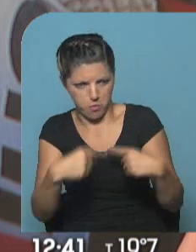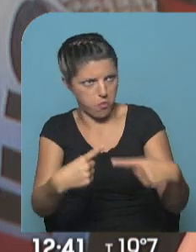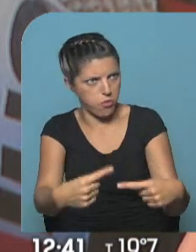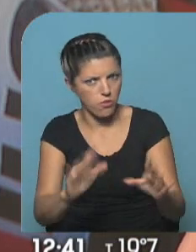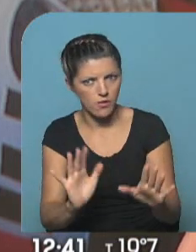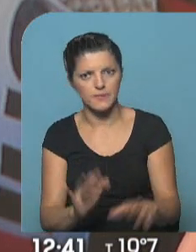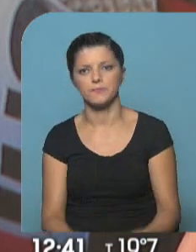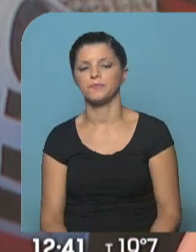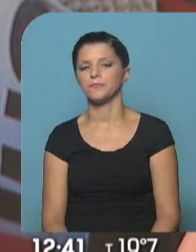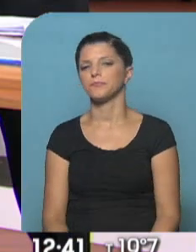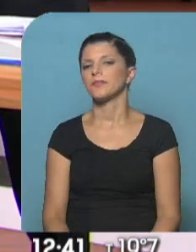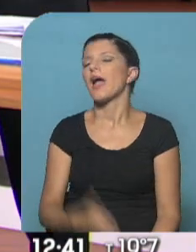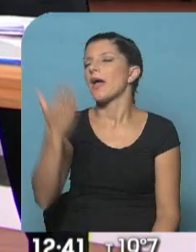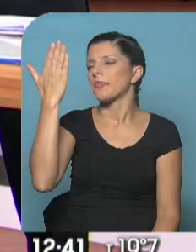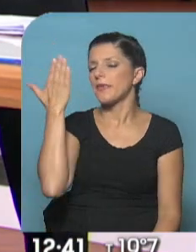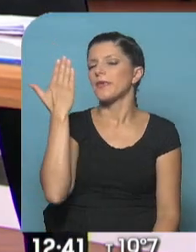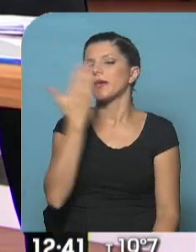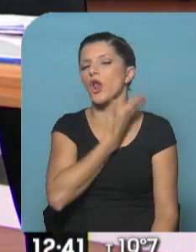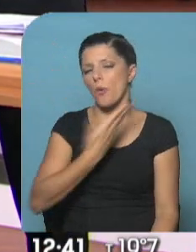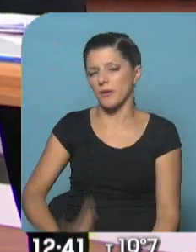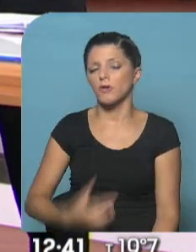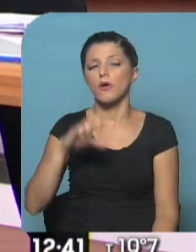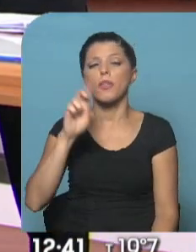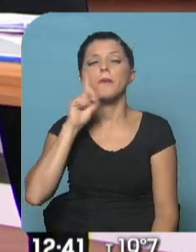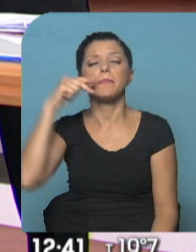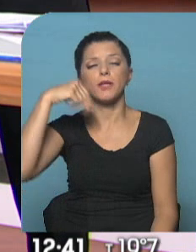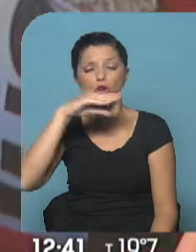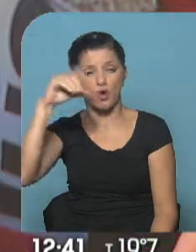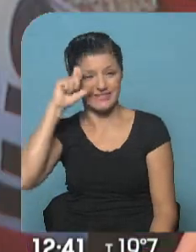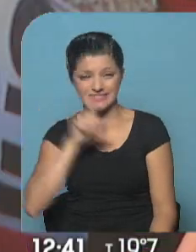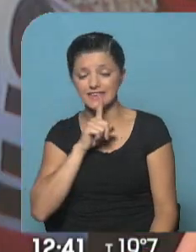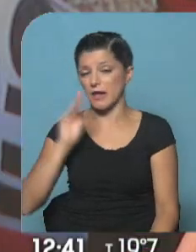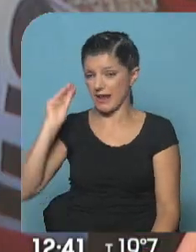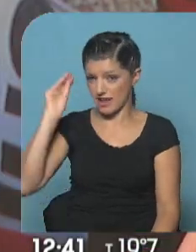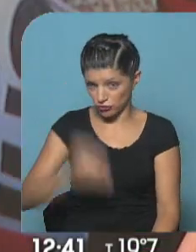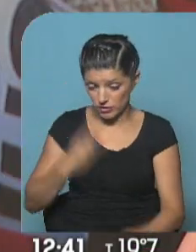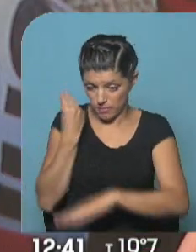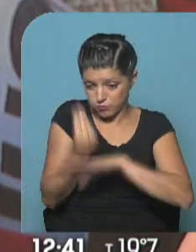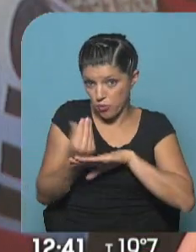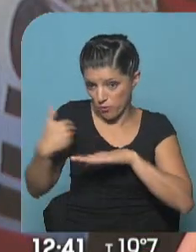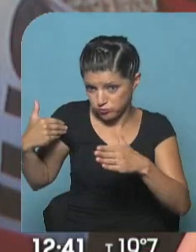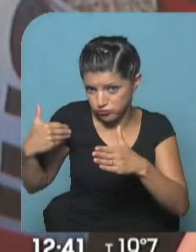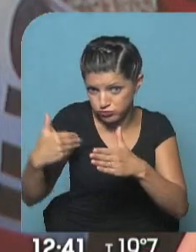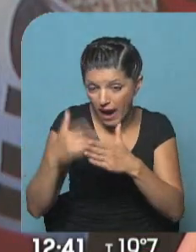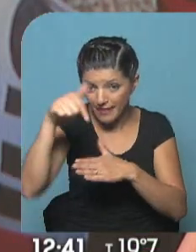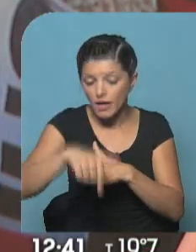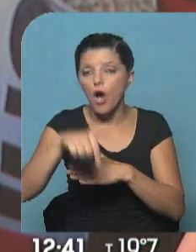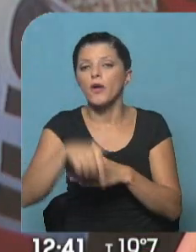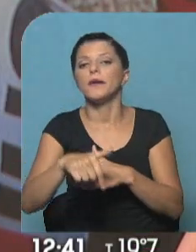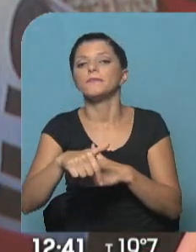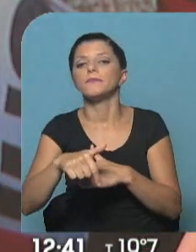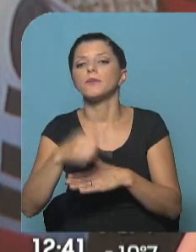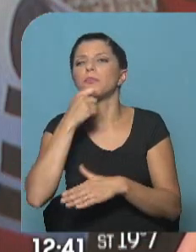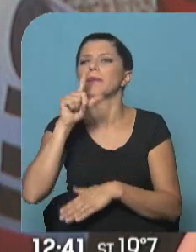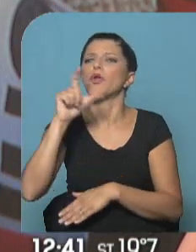las presidencias desde el final del pinochetismo hasta ahora tuvieron correcciones. La de Lagos fue bastante transformadora en algunos aspectos, pero